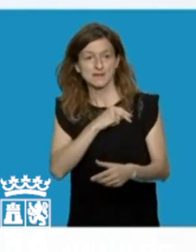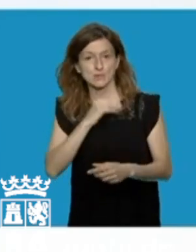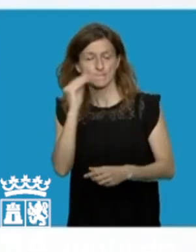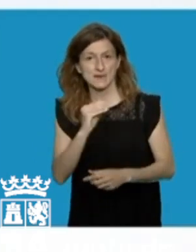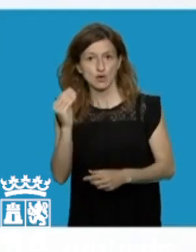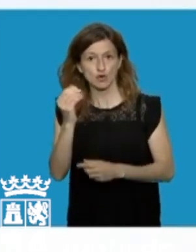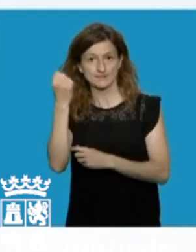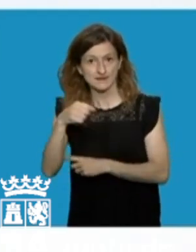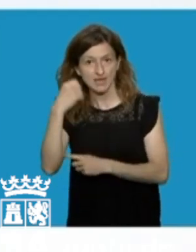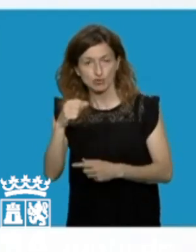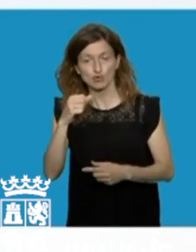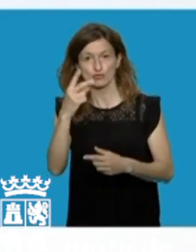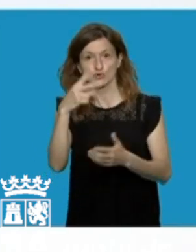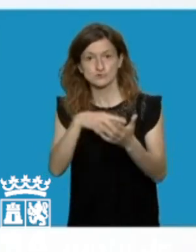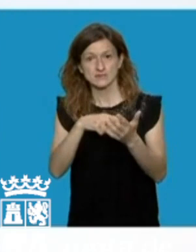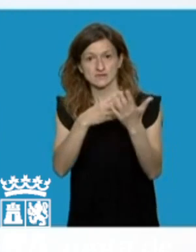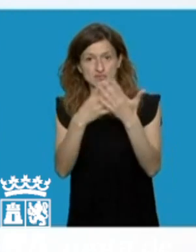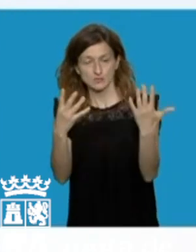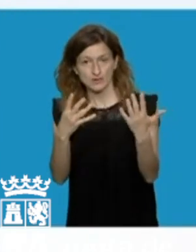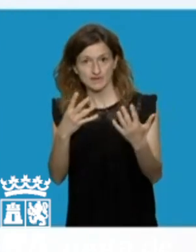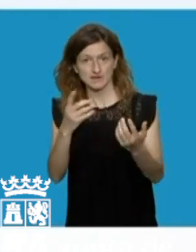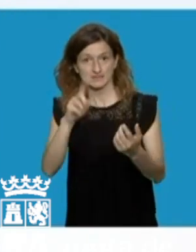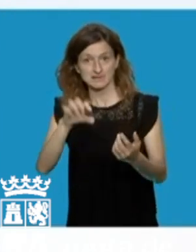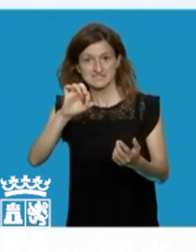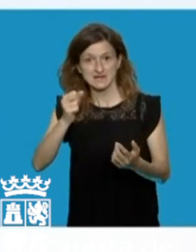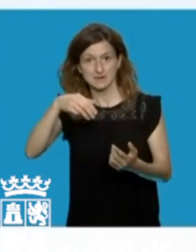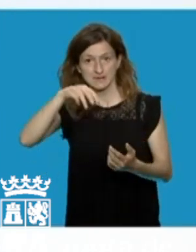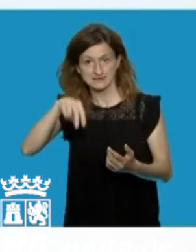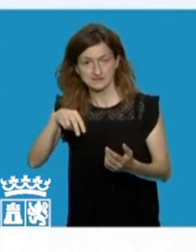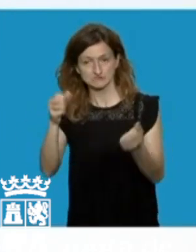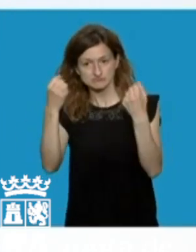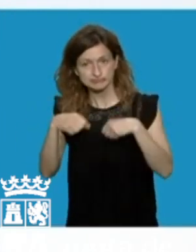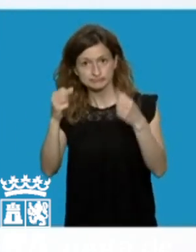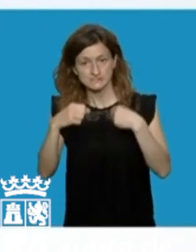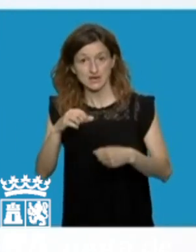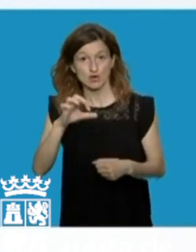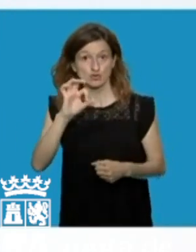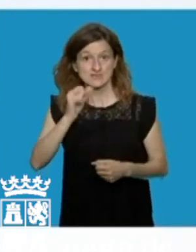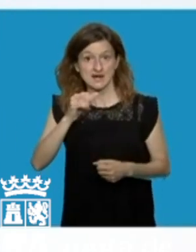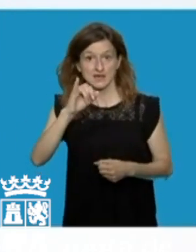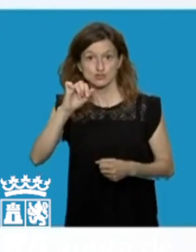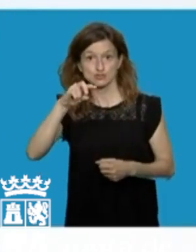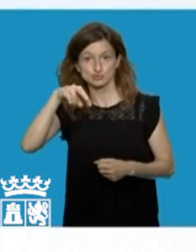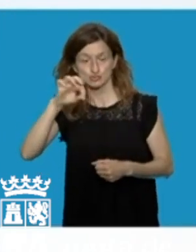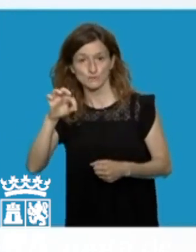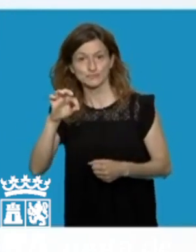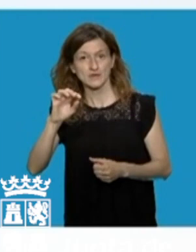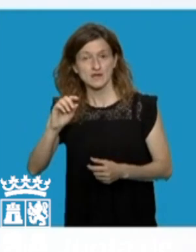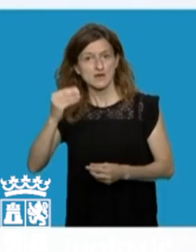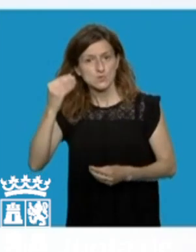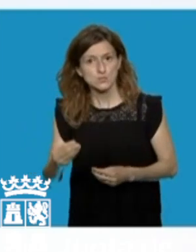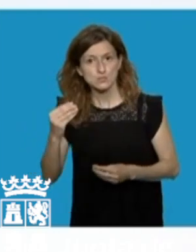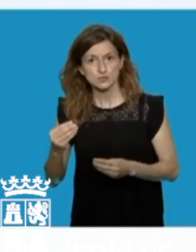2019, que ha entrenado también a deportistas de gran nivel como Sara Martín, Teresa Infante o Sara Justo. Vuestro dominio a nivel nacional ha sido